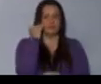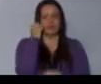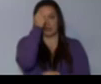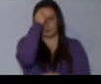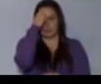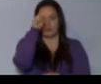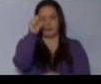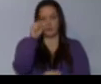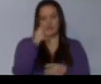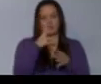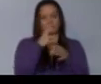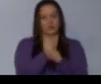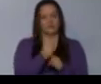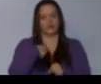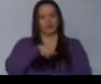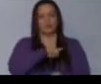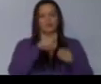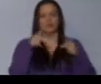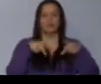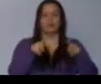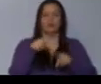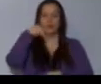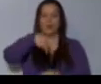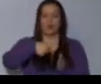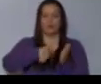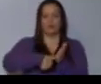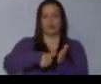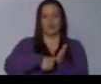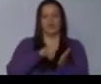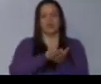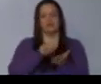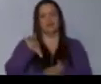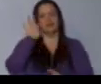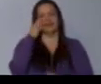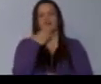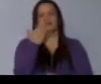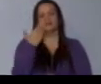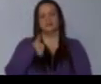lo generó y que hoy nos permitió votar esta elección. Gracias, señor presidente.